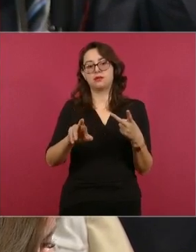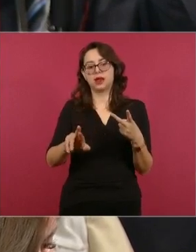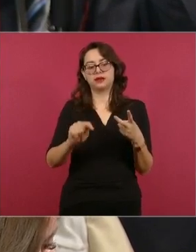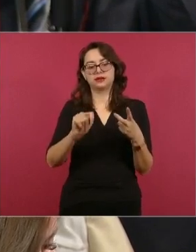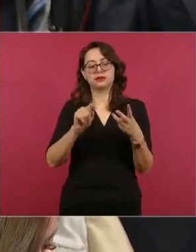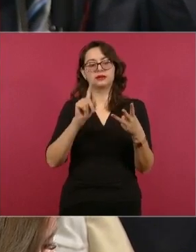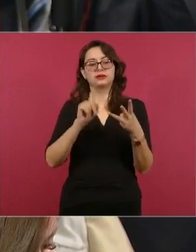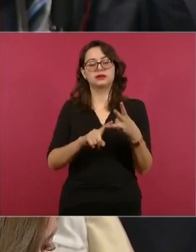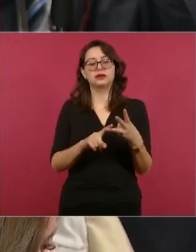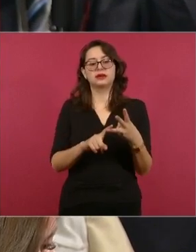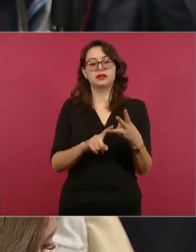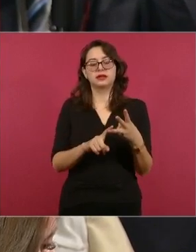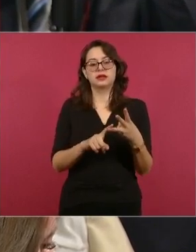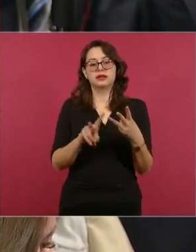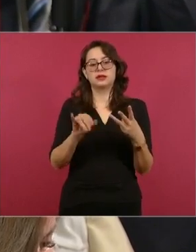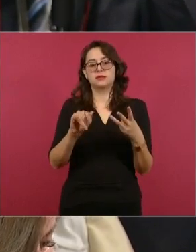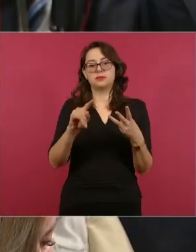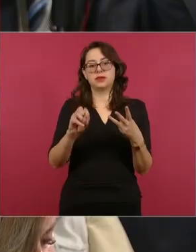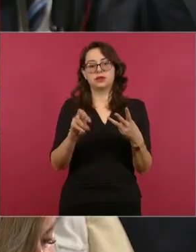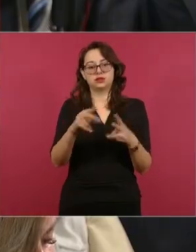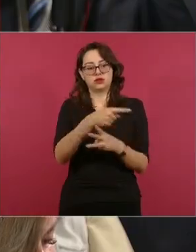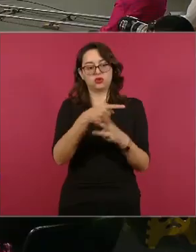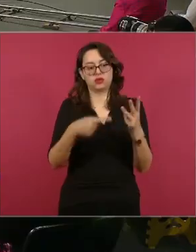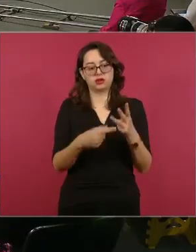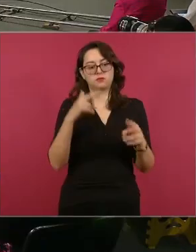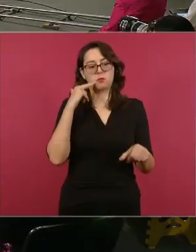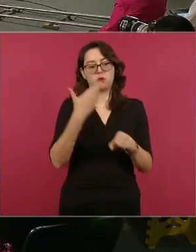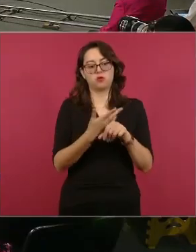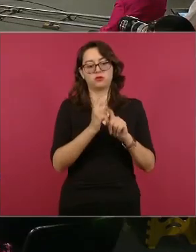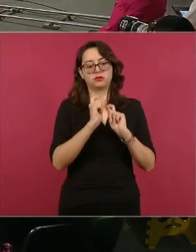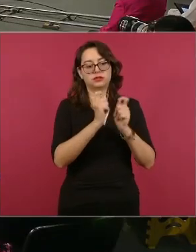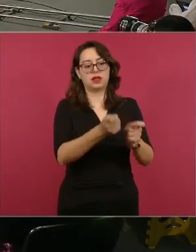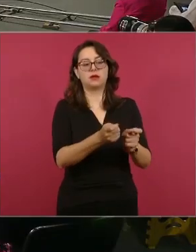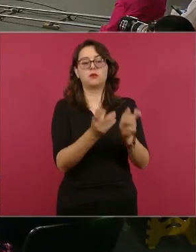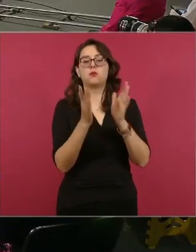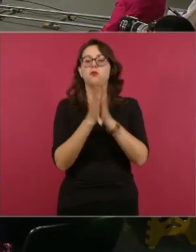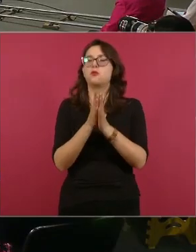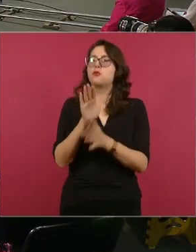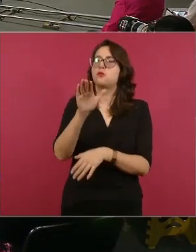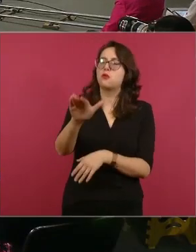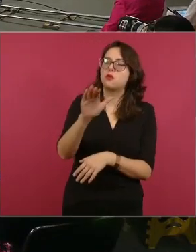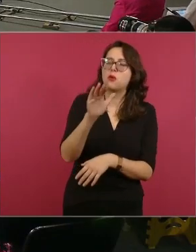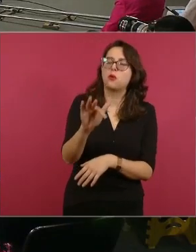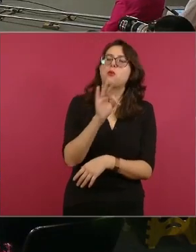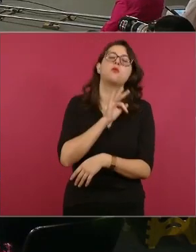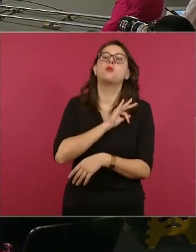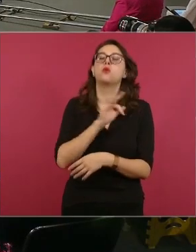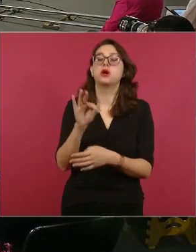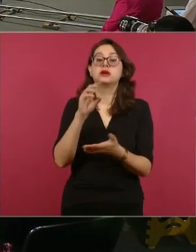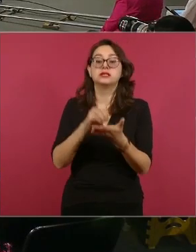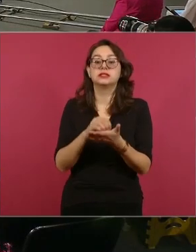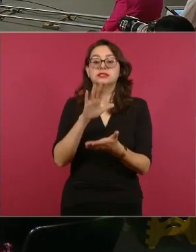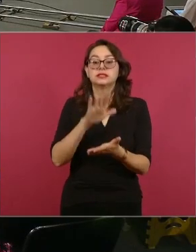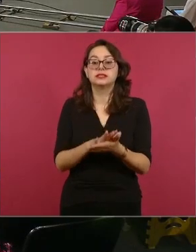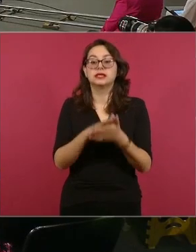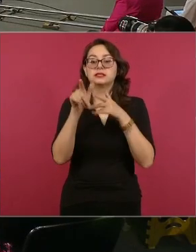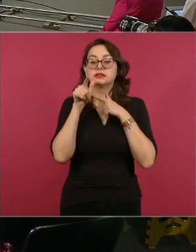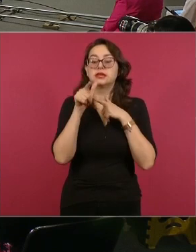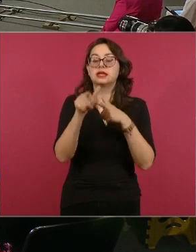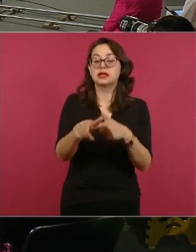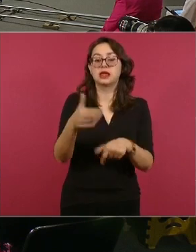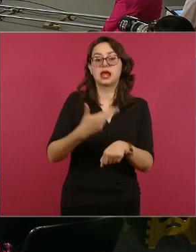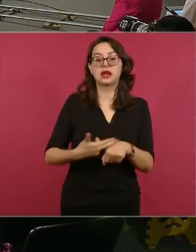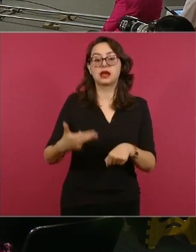Cruz. Le piden de manera atenta un espacio en su agenda para darle seguimiento y poder